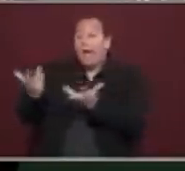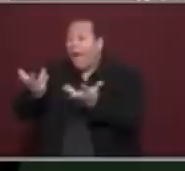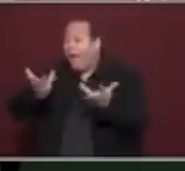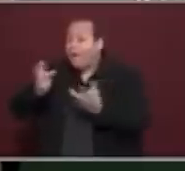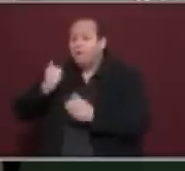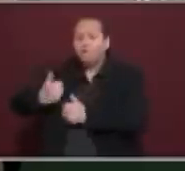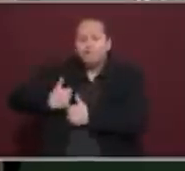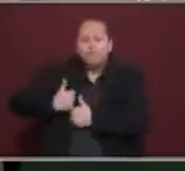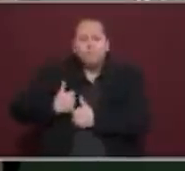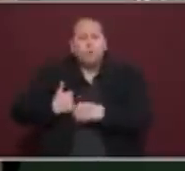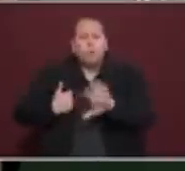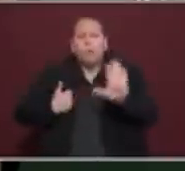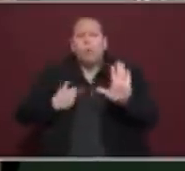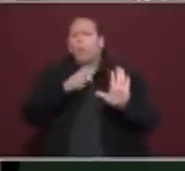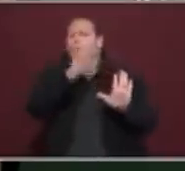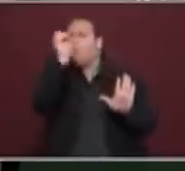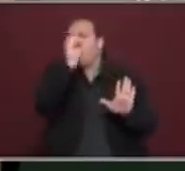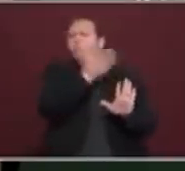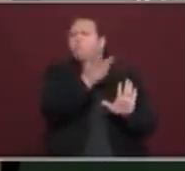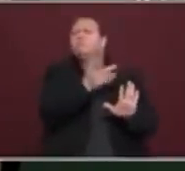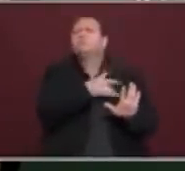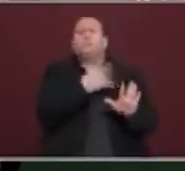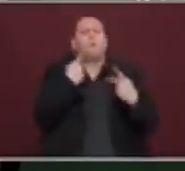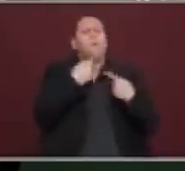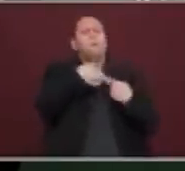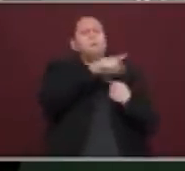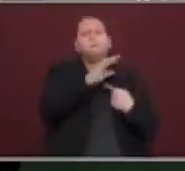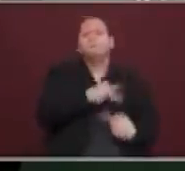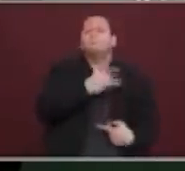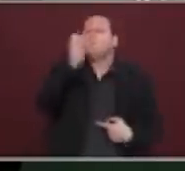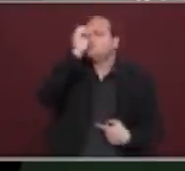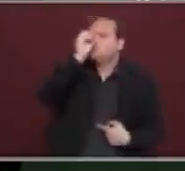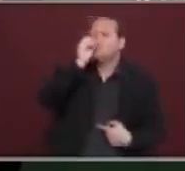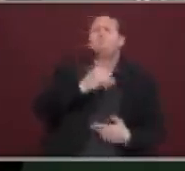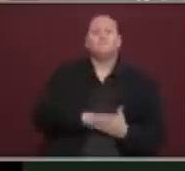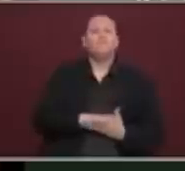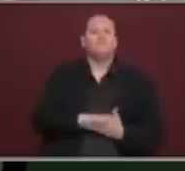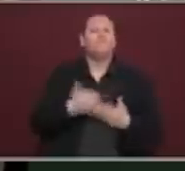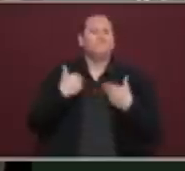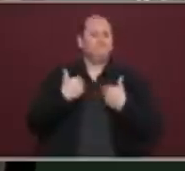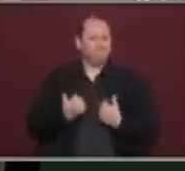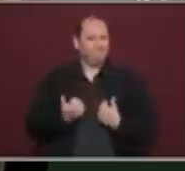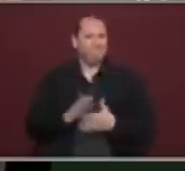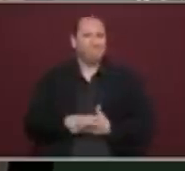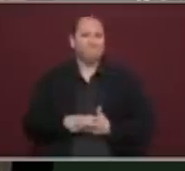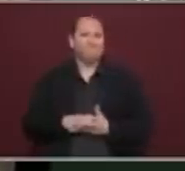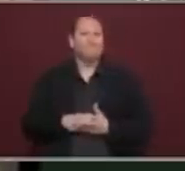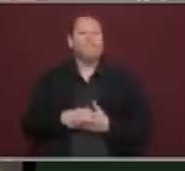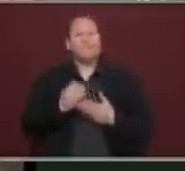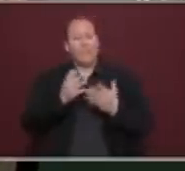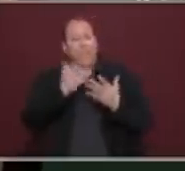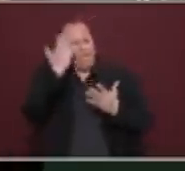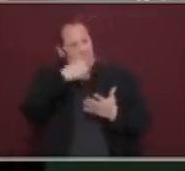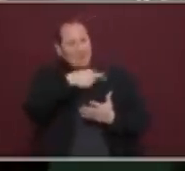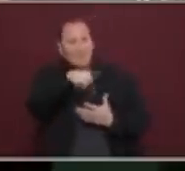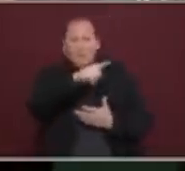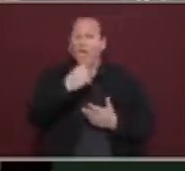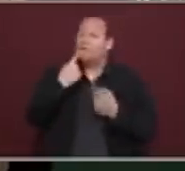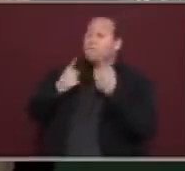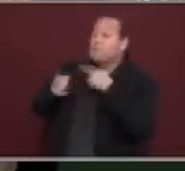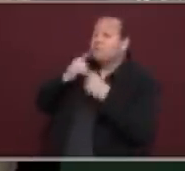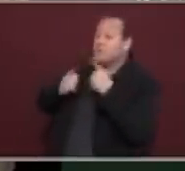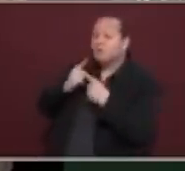que tenemos de estar operando en tijuana e identificamos que había precisamente el incremento de la denuncia